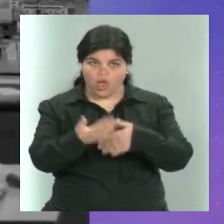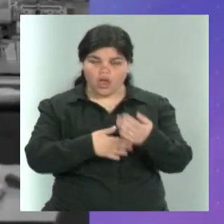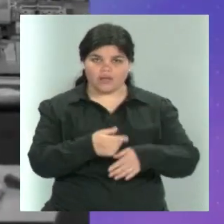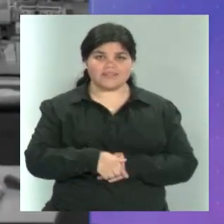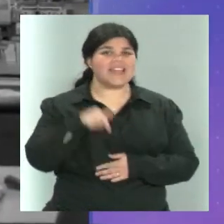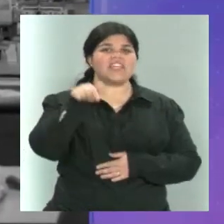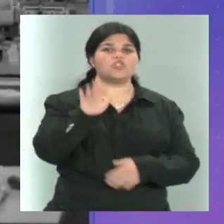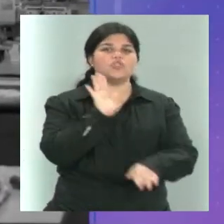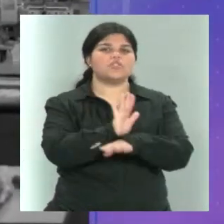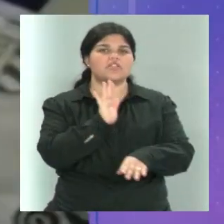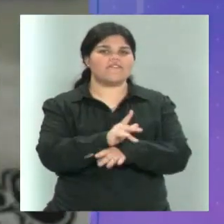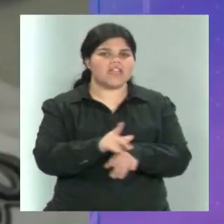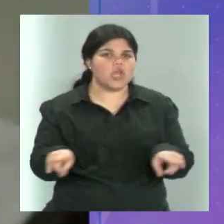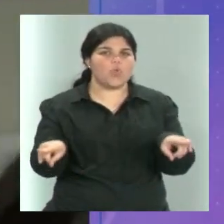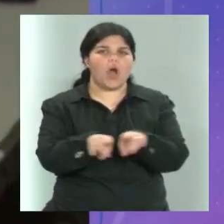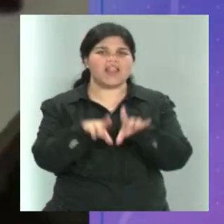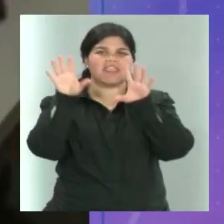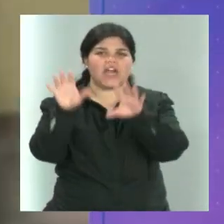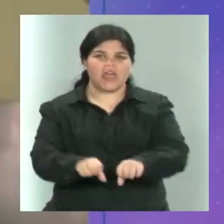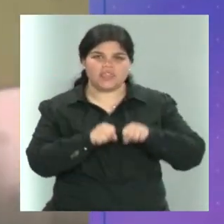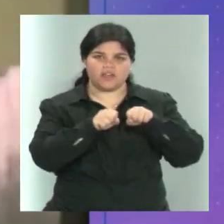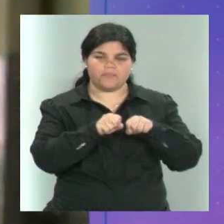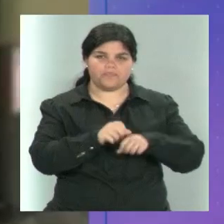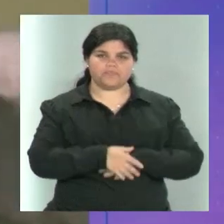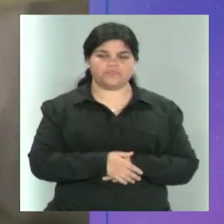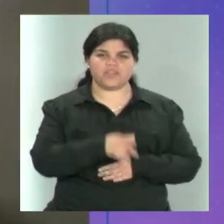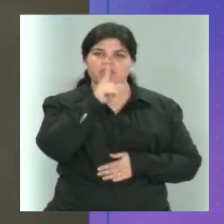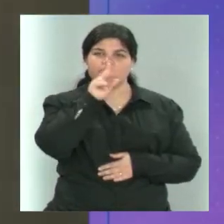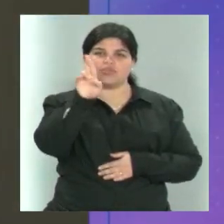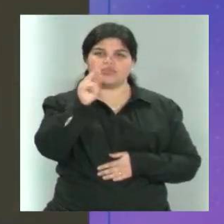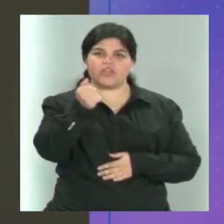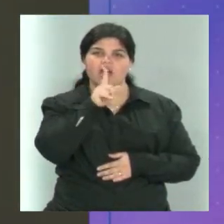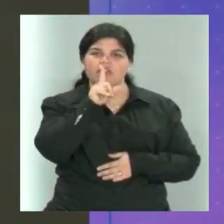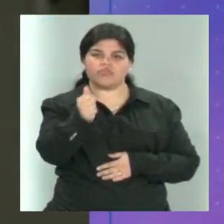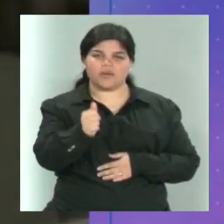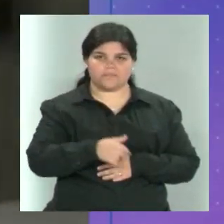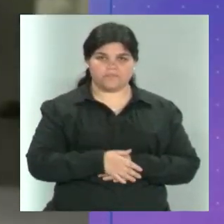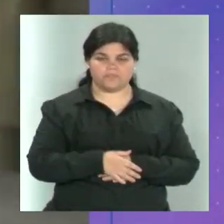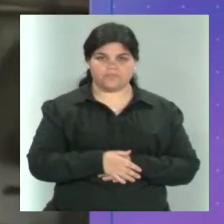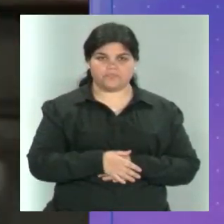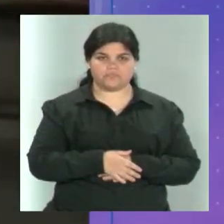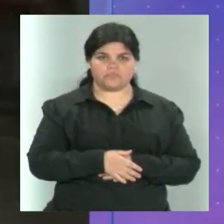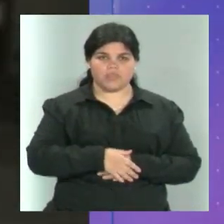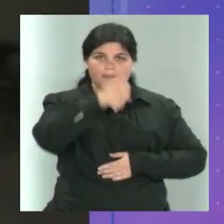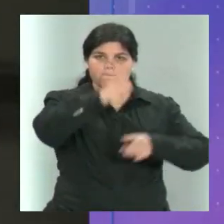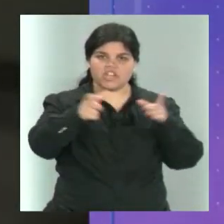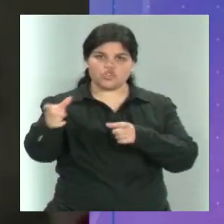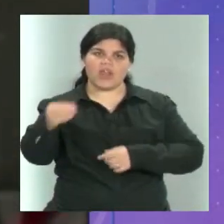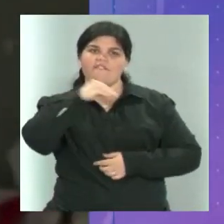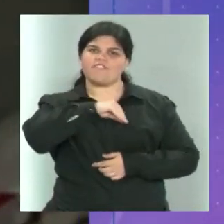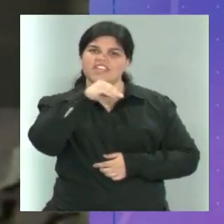Esto es trata. Las víctimas tenían un denominador común, eran